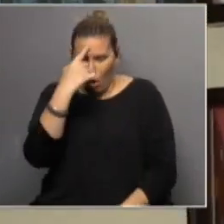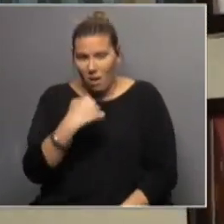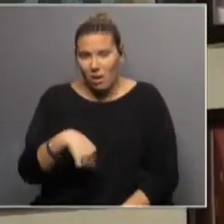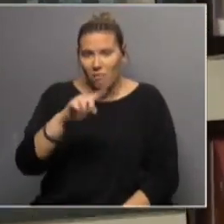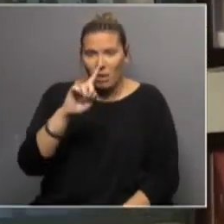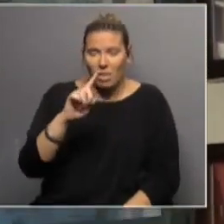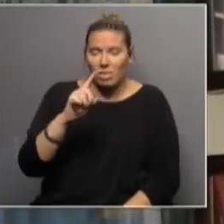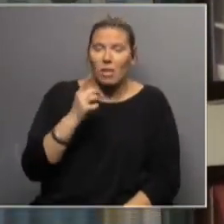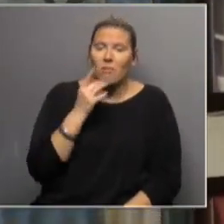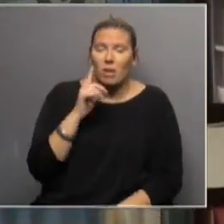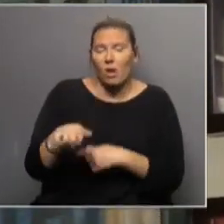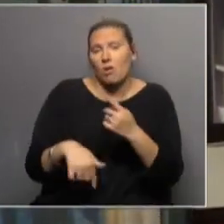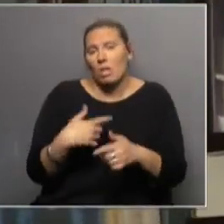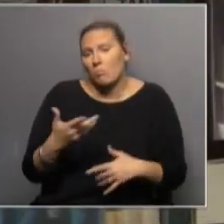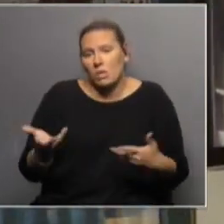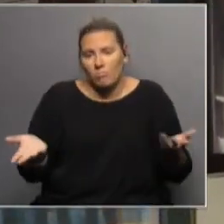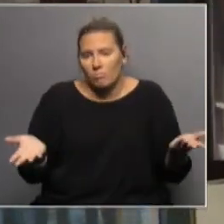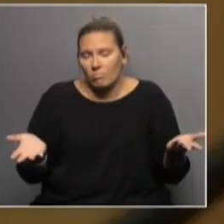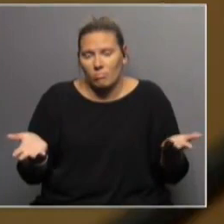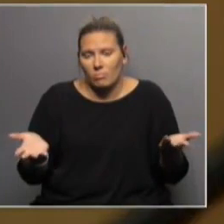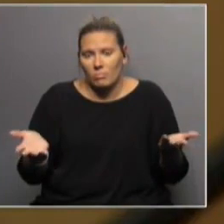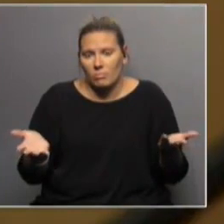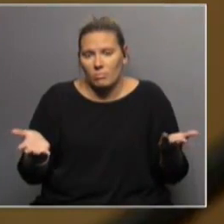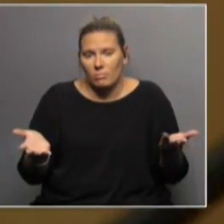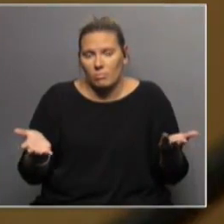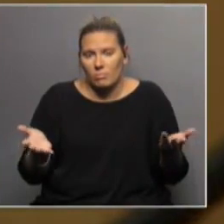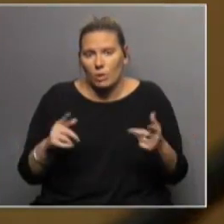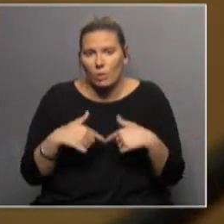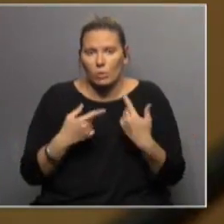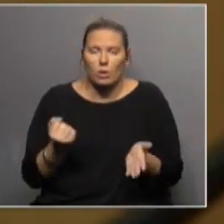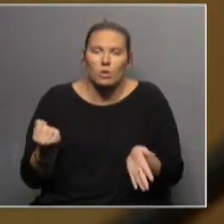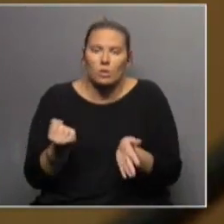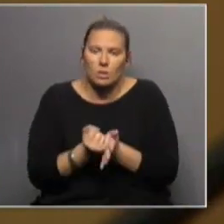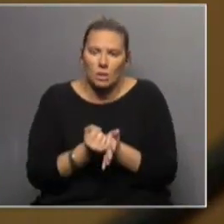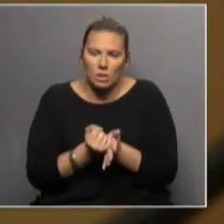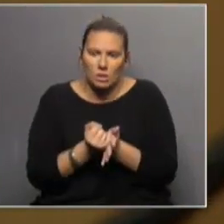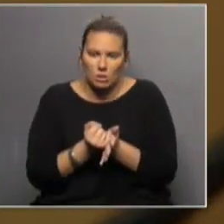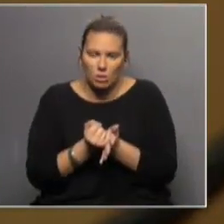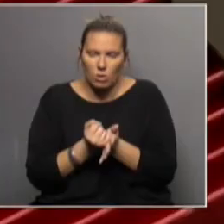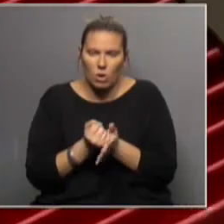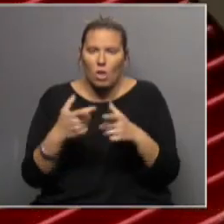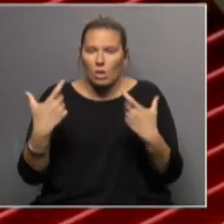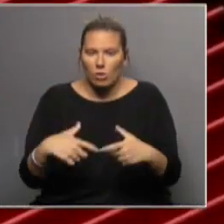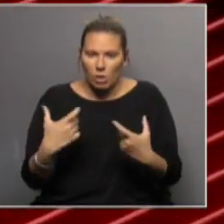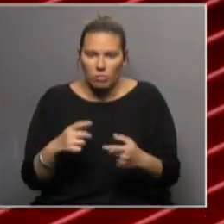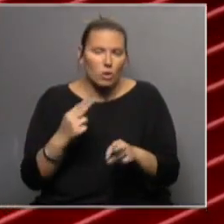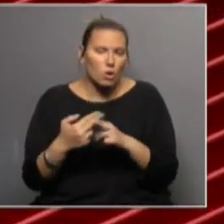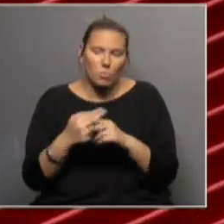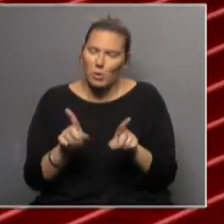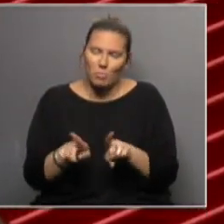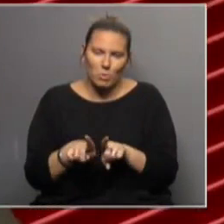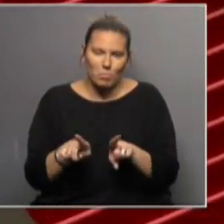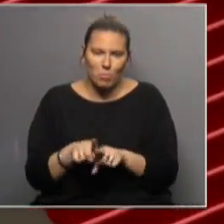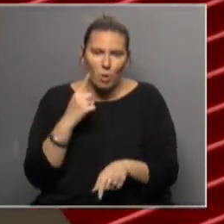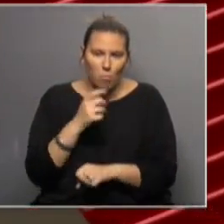Blanco, y ya después, ya hasta nuestro sello discográfico se llama Elefante Blanco también. Bueno, me